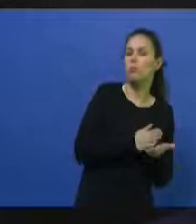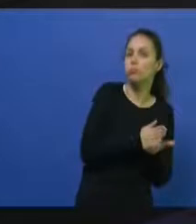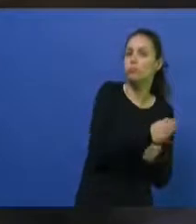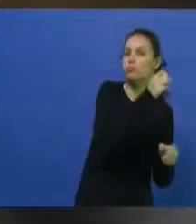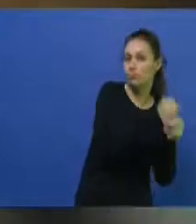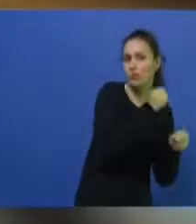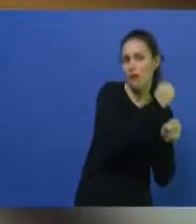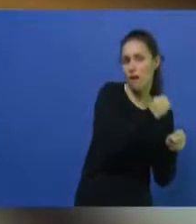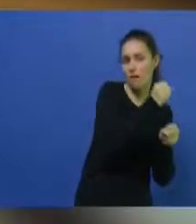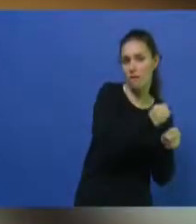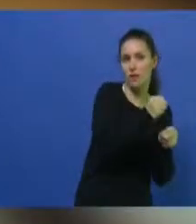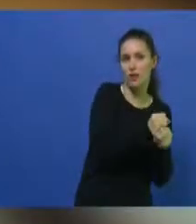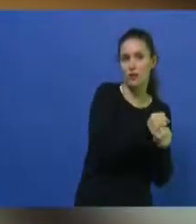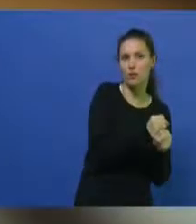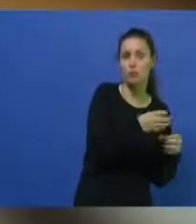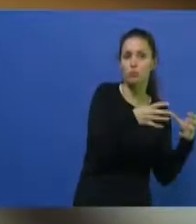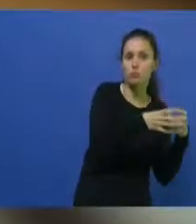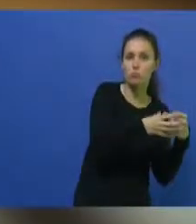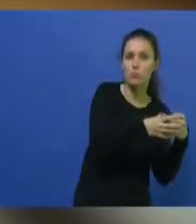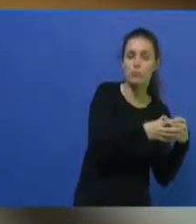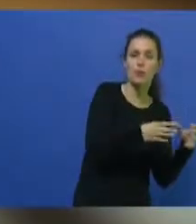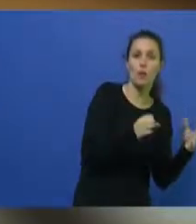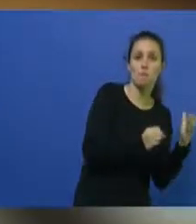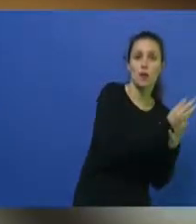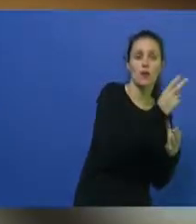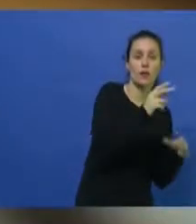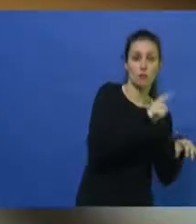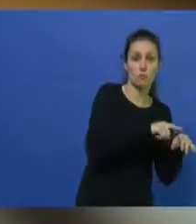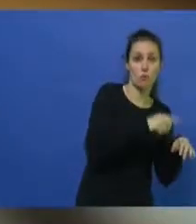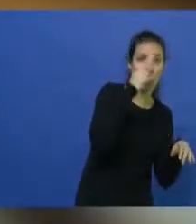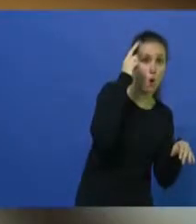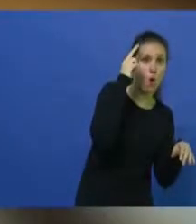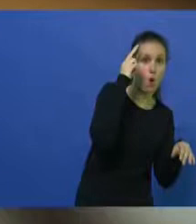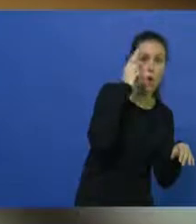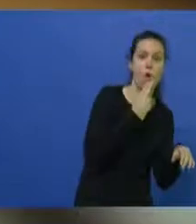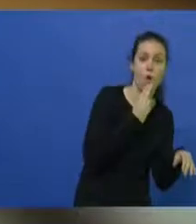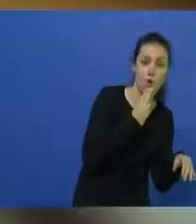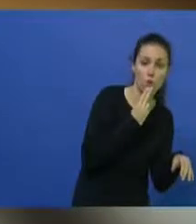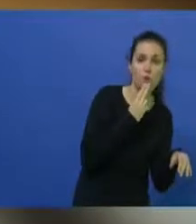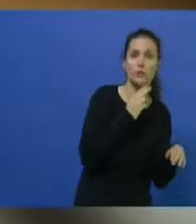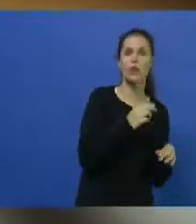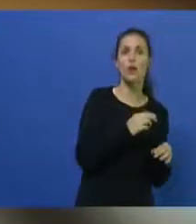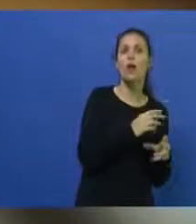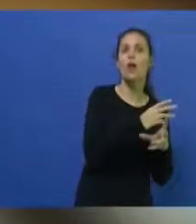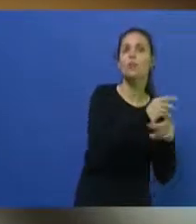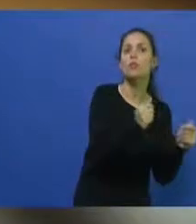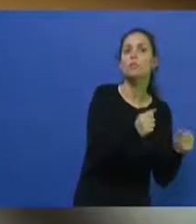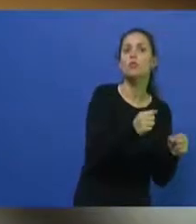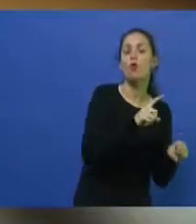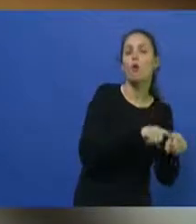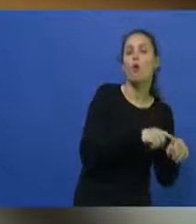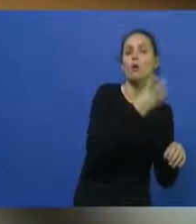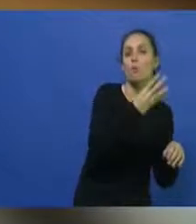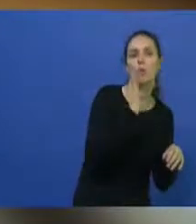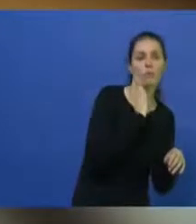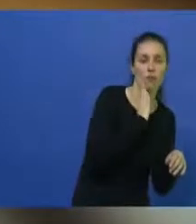La sesión que empezó a las 11 de la mañana y terminó pasada a las 4 de la tarde. Ahí vemos a los concejales, obviamente, en sus